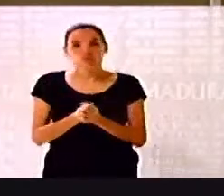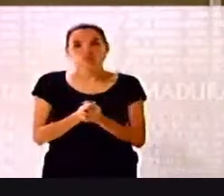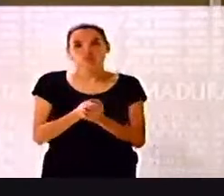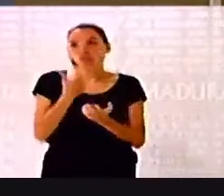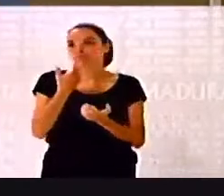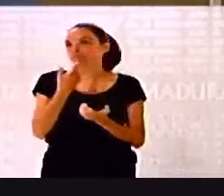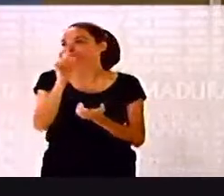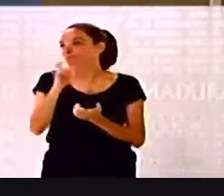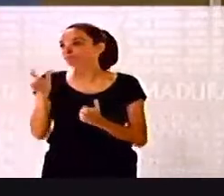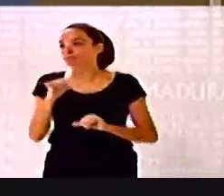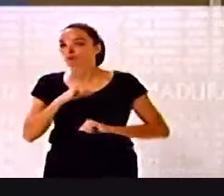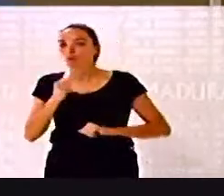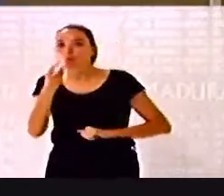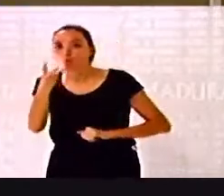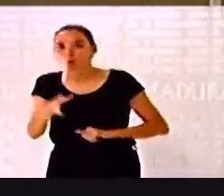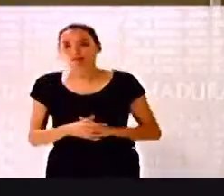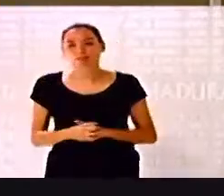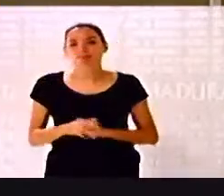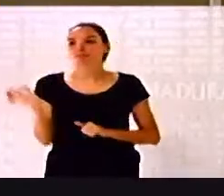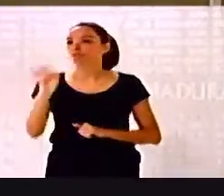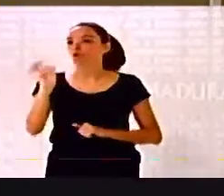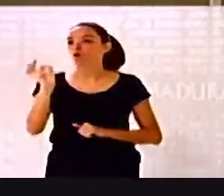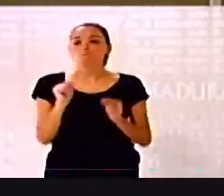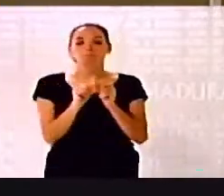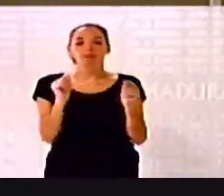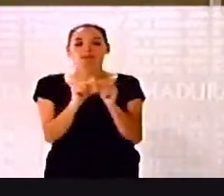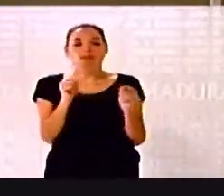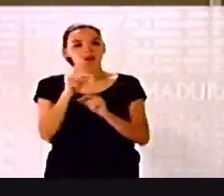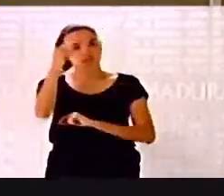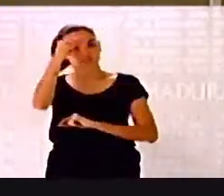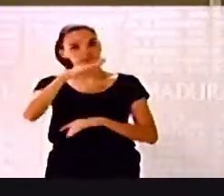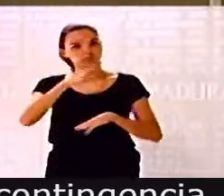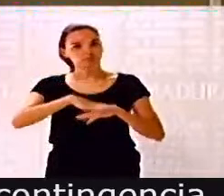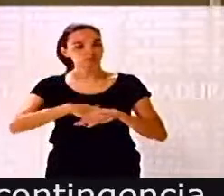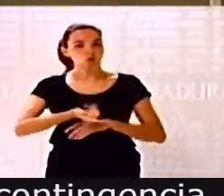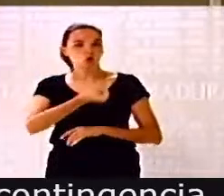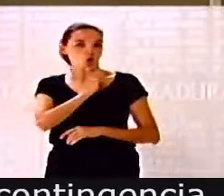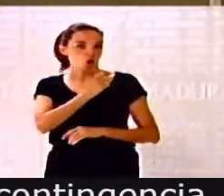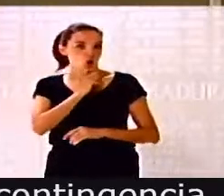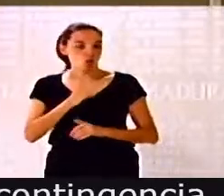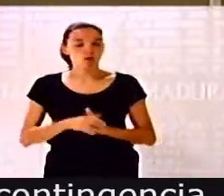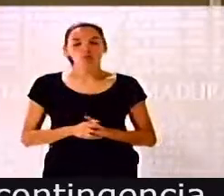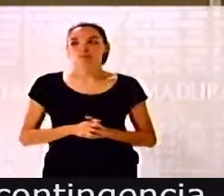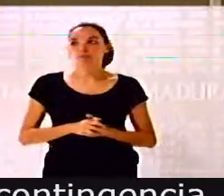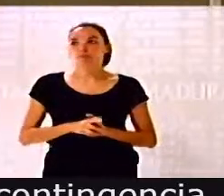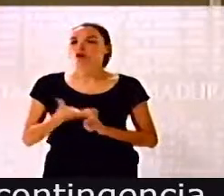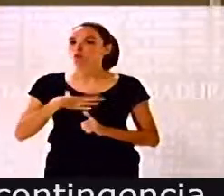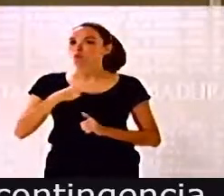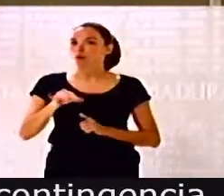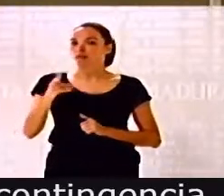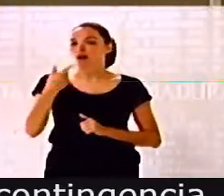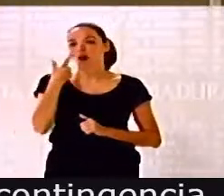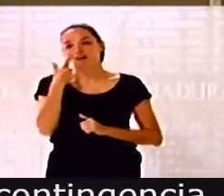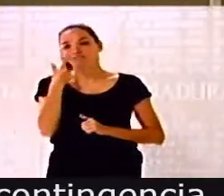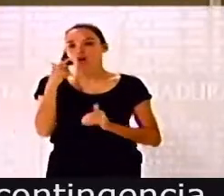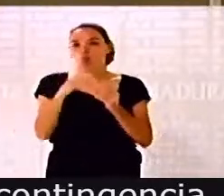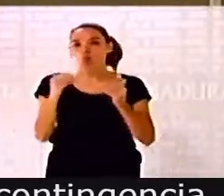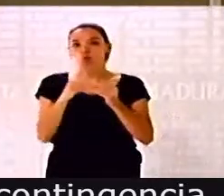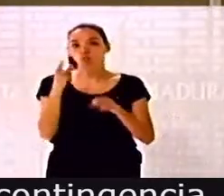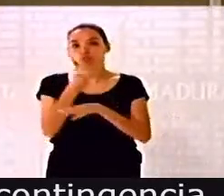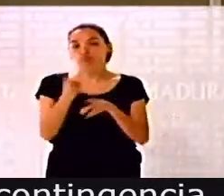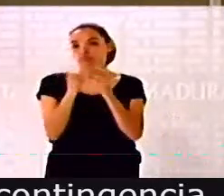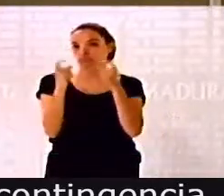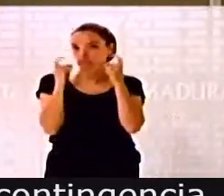esperan, sí pueden ir planteando cómo van a asegurar la medida de distancia social, sí pueden asegurar el uso